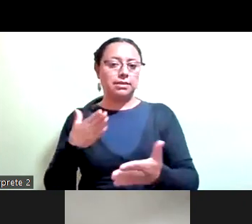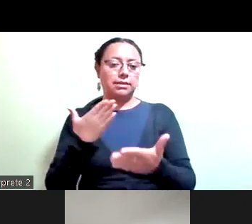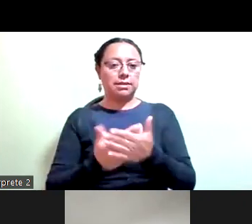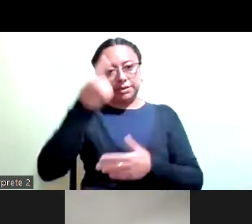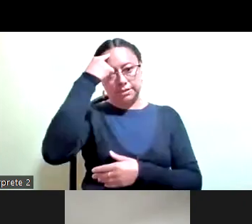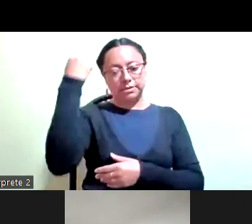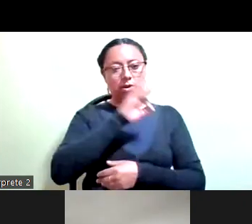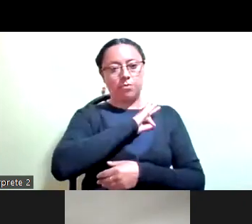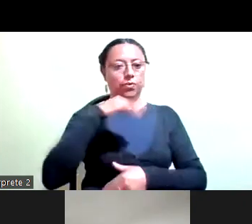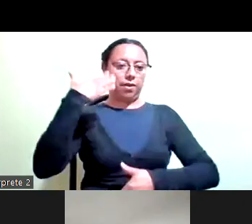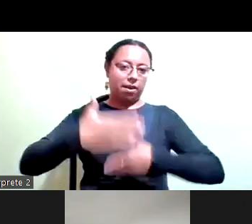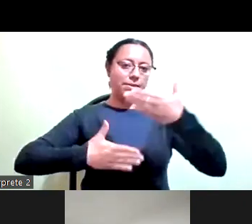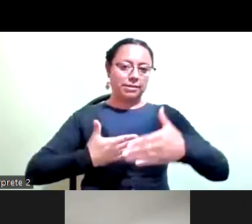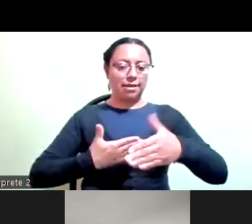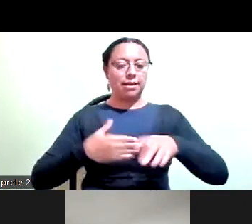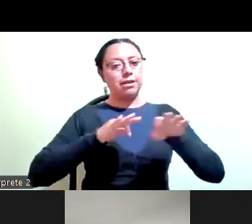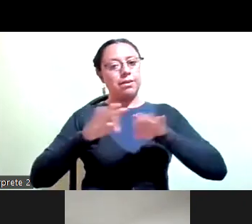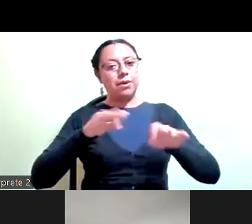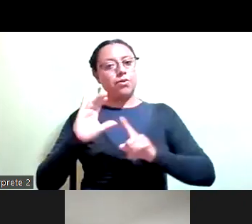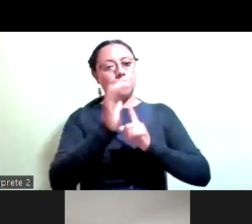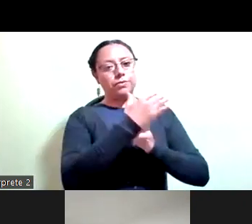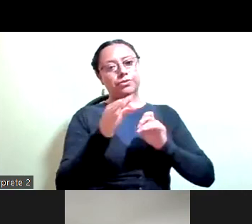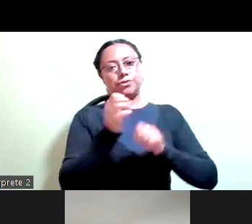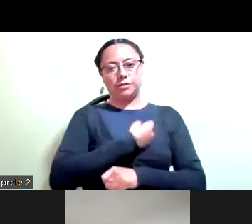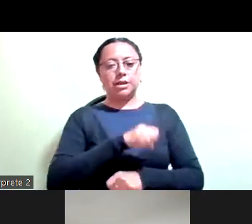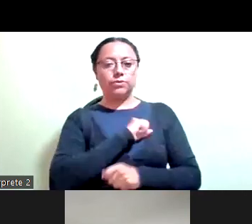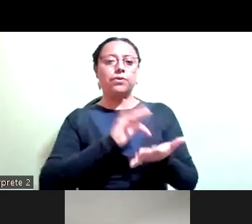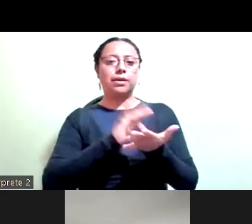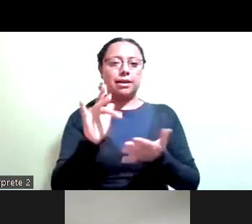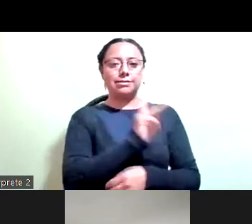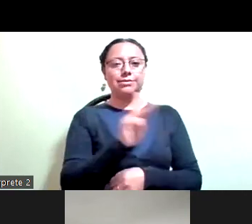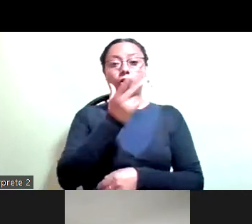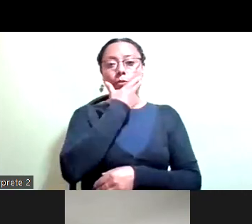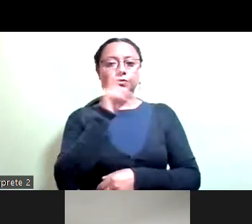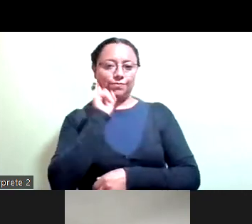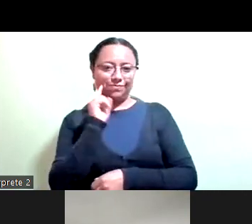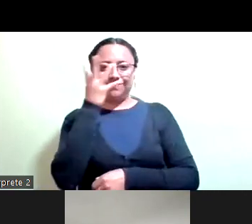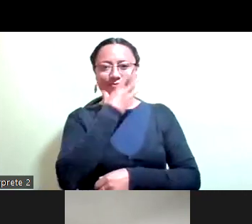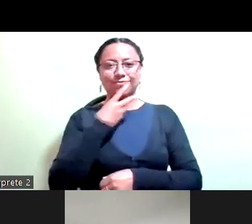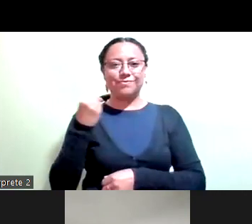avanzar con el trabajo de la Comisión de Salud. Gracias a todas y todos. Que tengan bonita tarde.